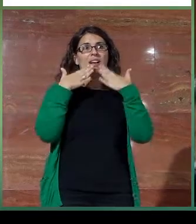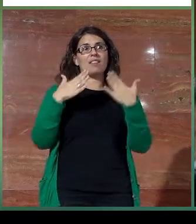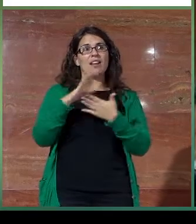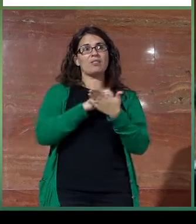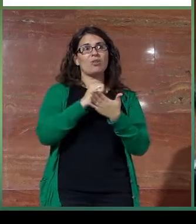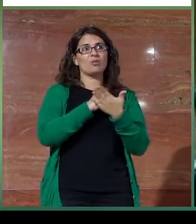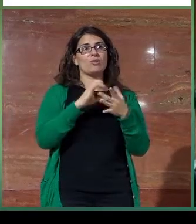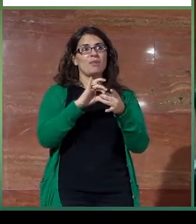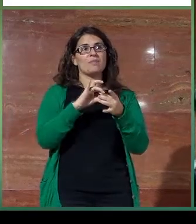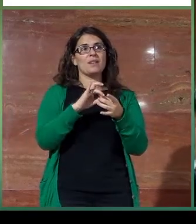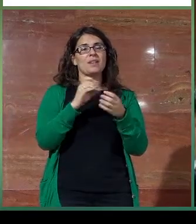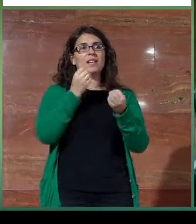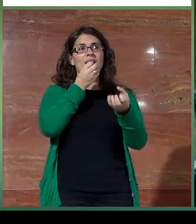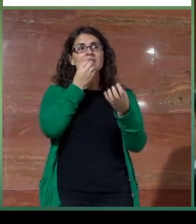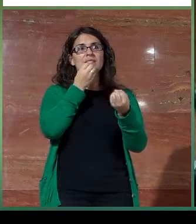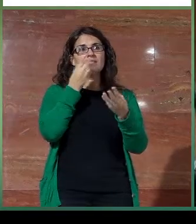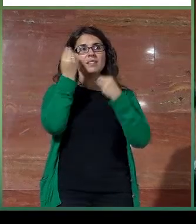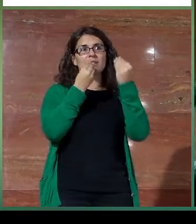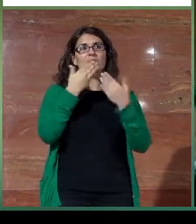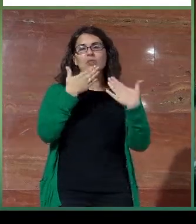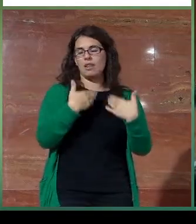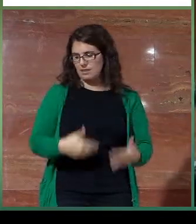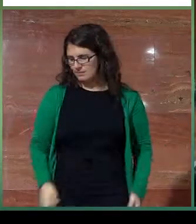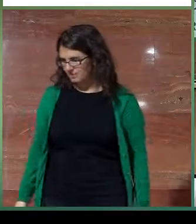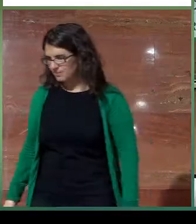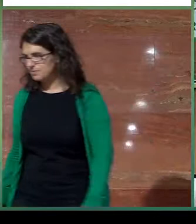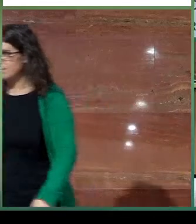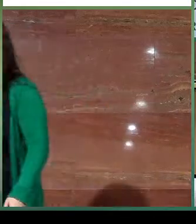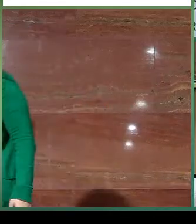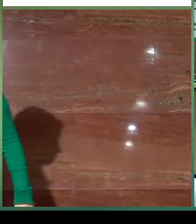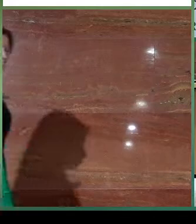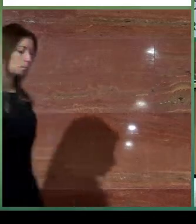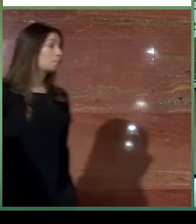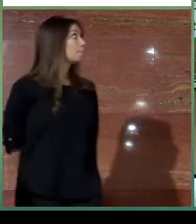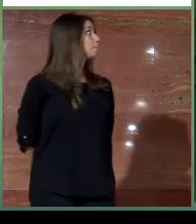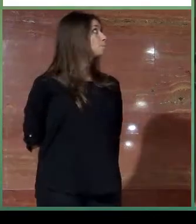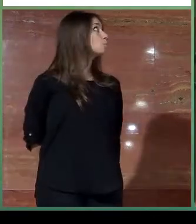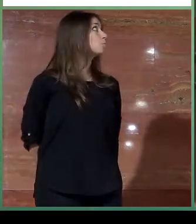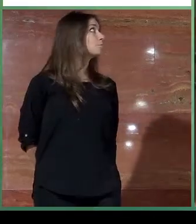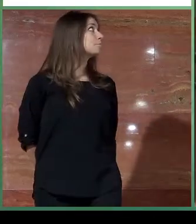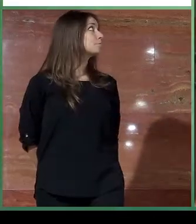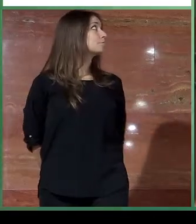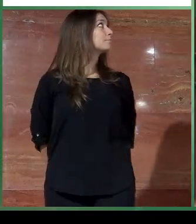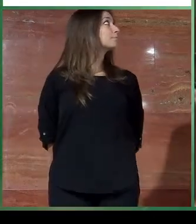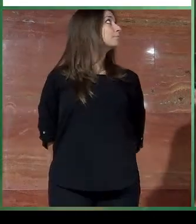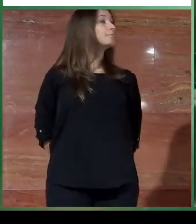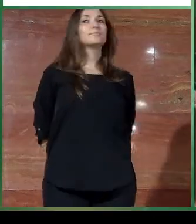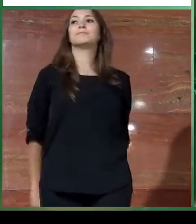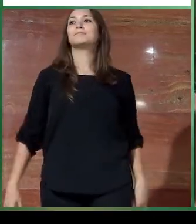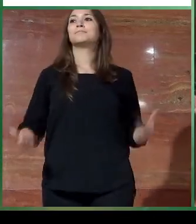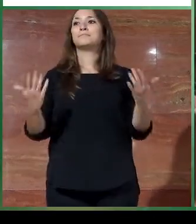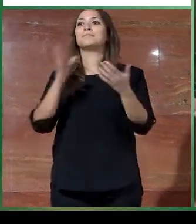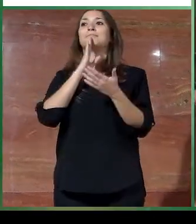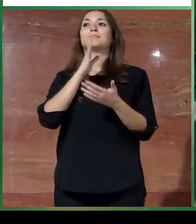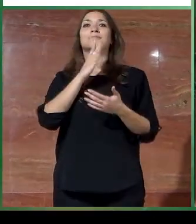todos las intervenciones. Muchas gracias. Bueno, yo voy a aclarar, puestos aquí, que esto no es un ataque